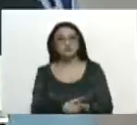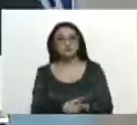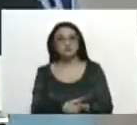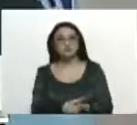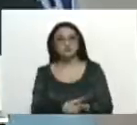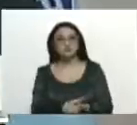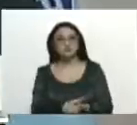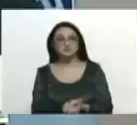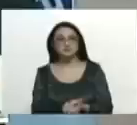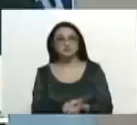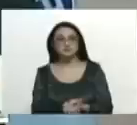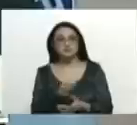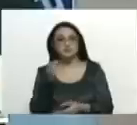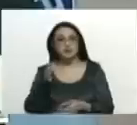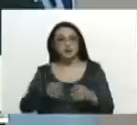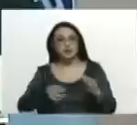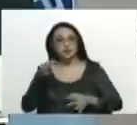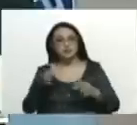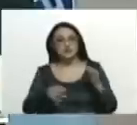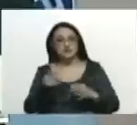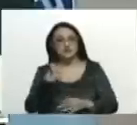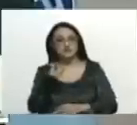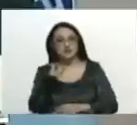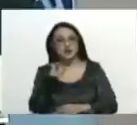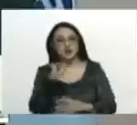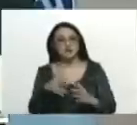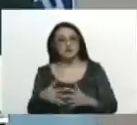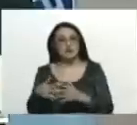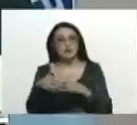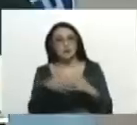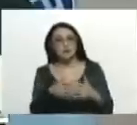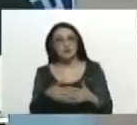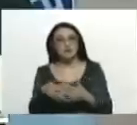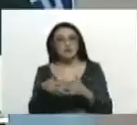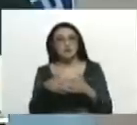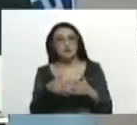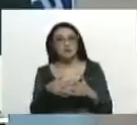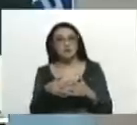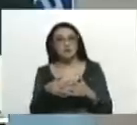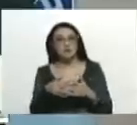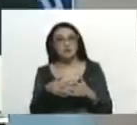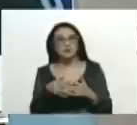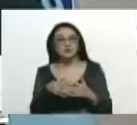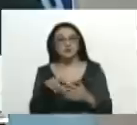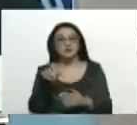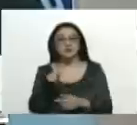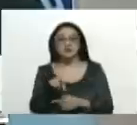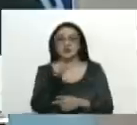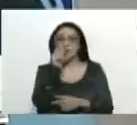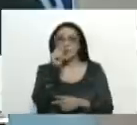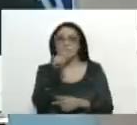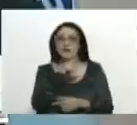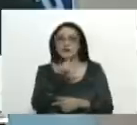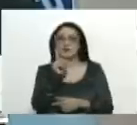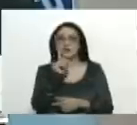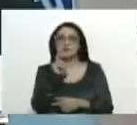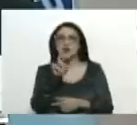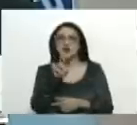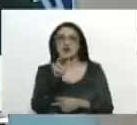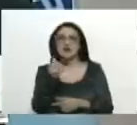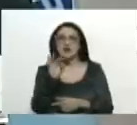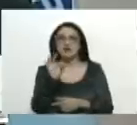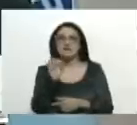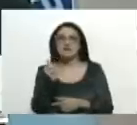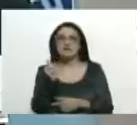ante la justicia estadounidense entre los fiscales federales que un sujeto de nombre Rafael